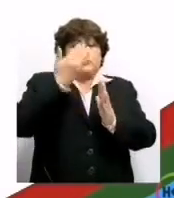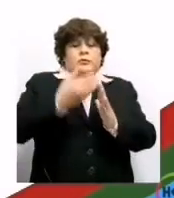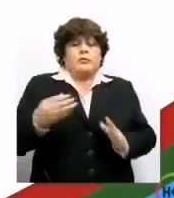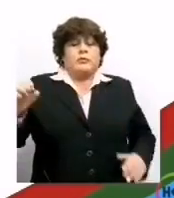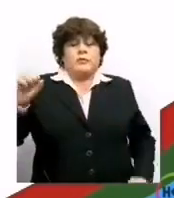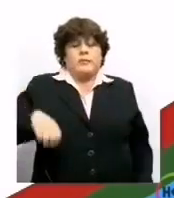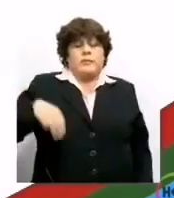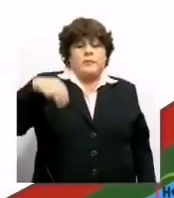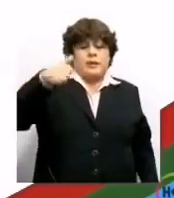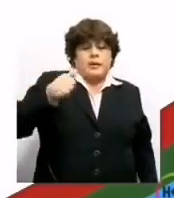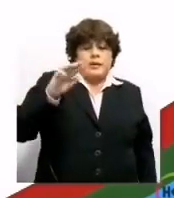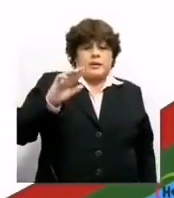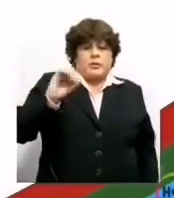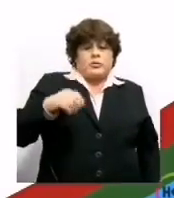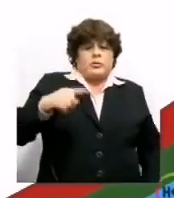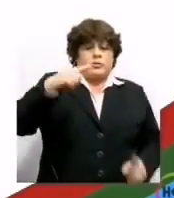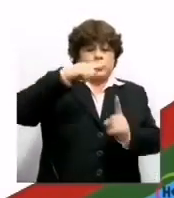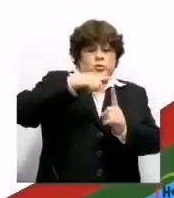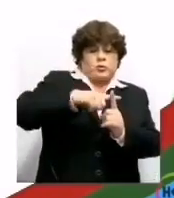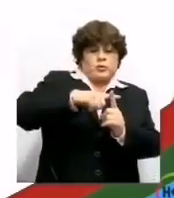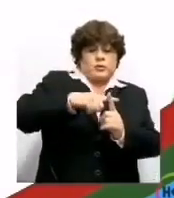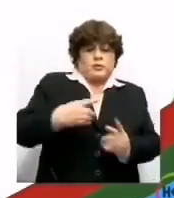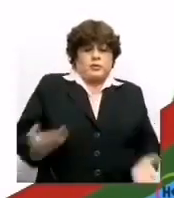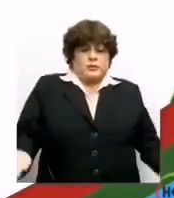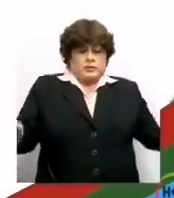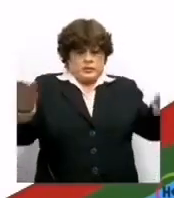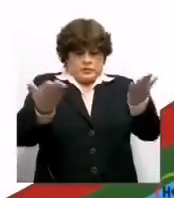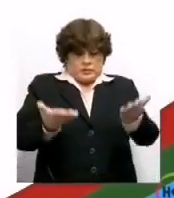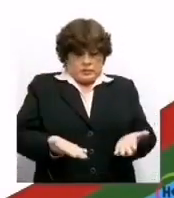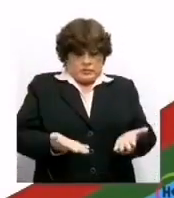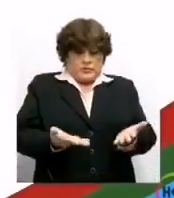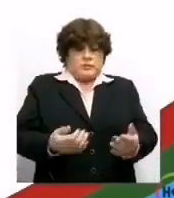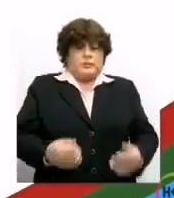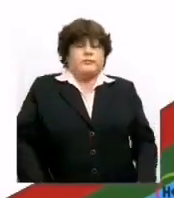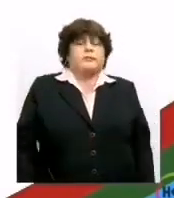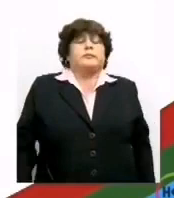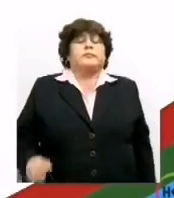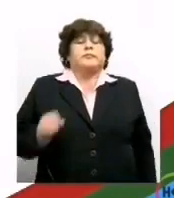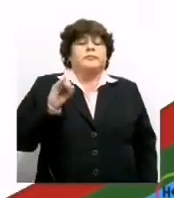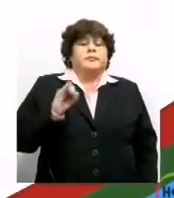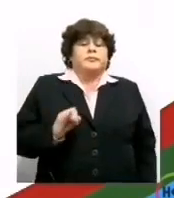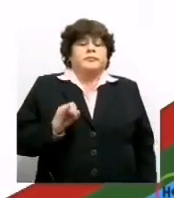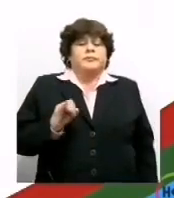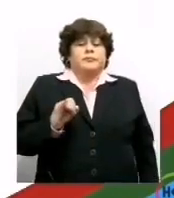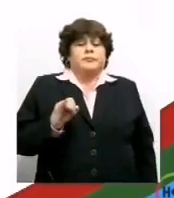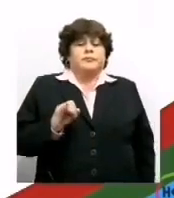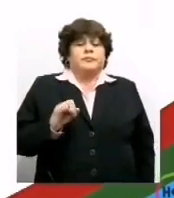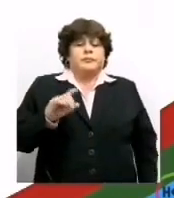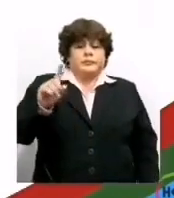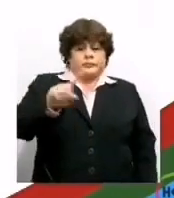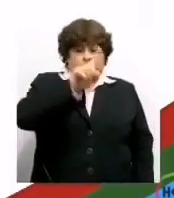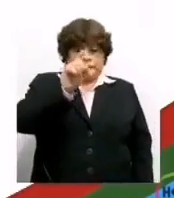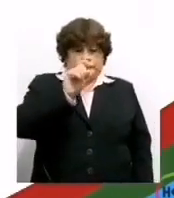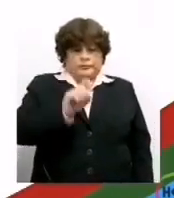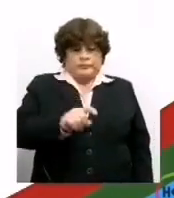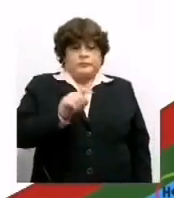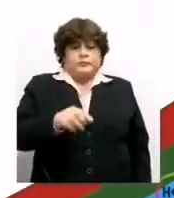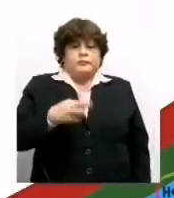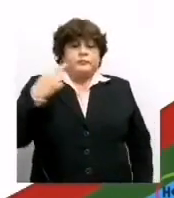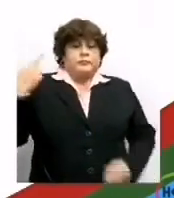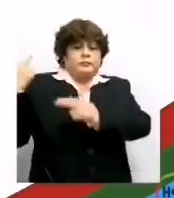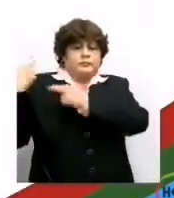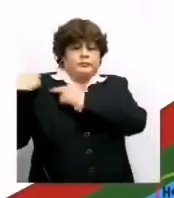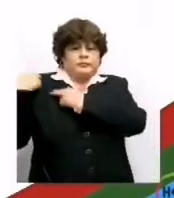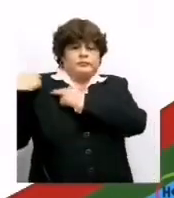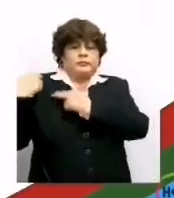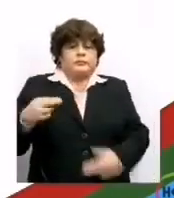Teófilo lavado Valdivia desómate a tomar sus ubicaciones y la siguiente pregunta está en representación